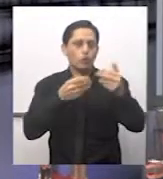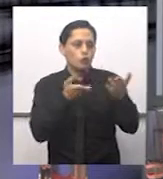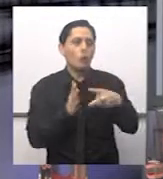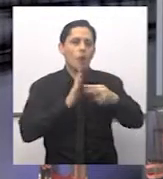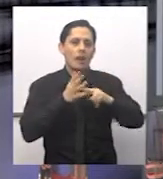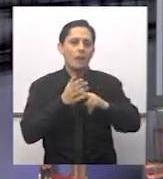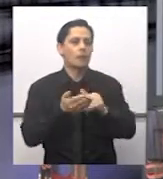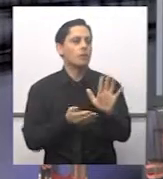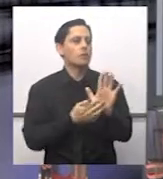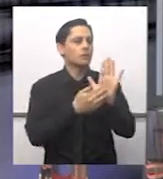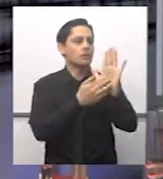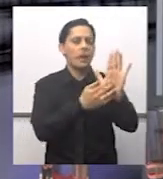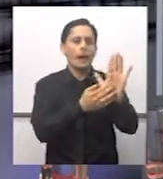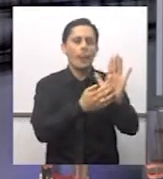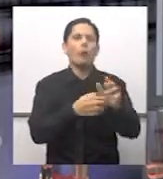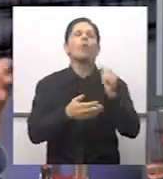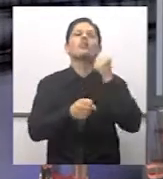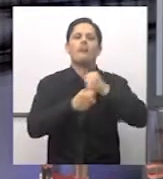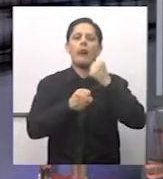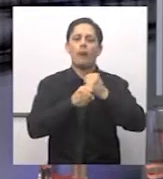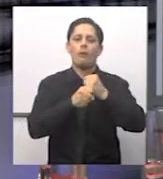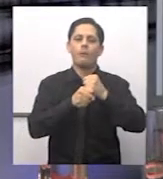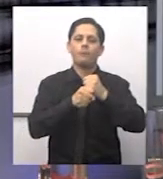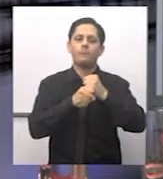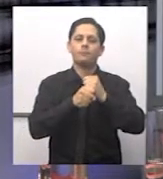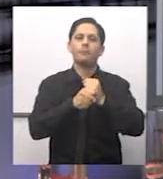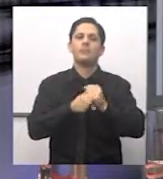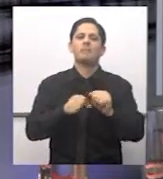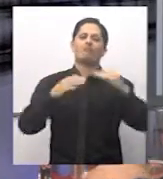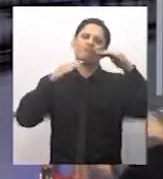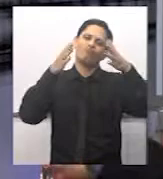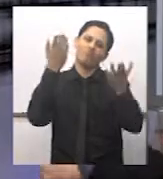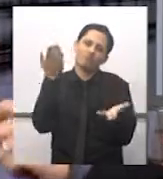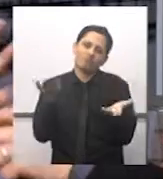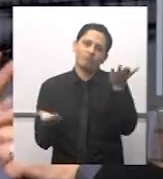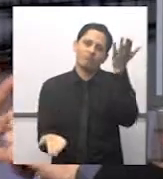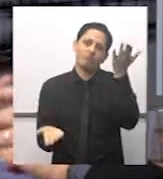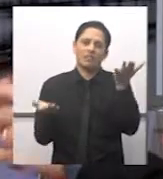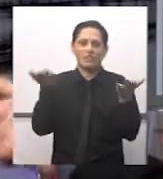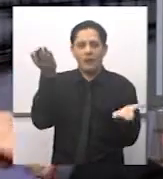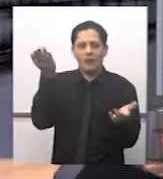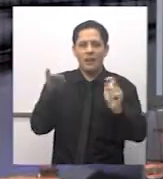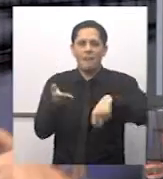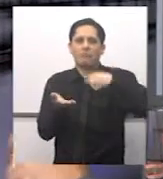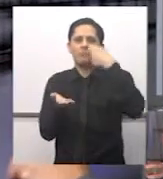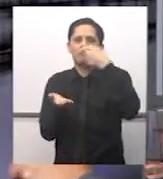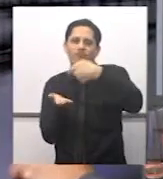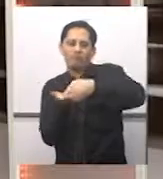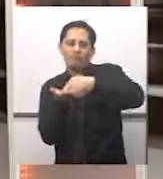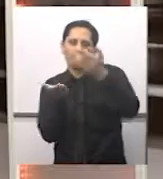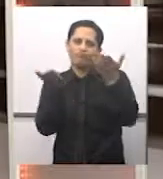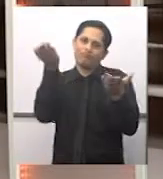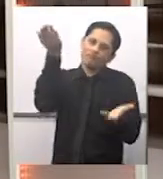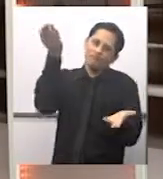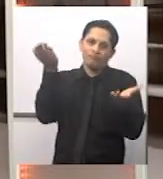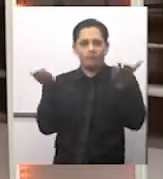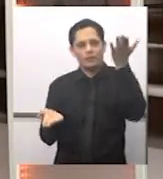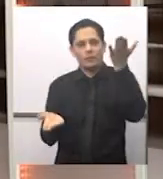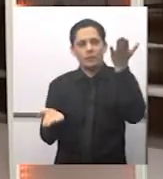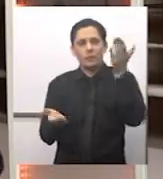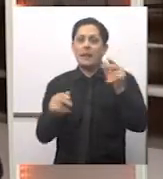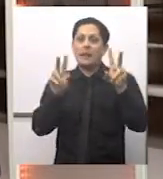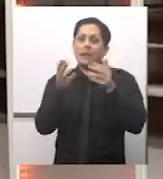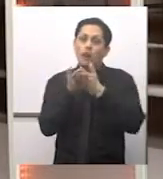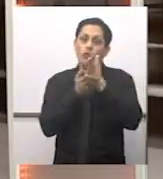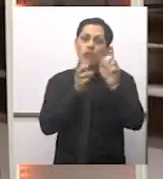un trabajo bastante inestable en cuanto a las remuneraciones y a otros beneficios. Y partiendo por el tema del contrato. Partiendo por el tema